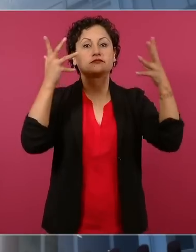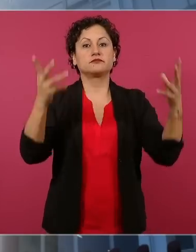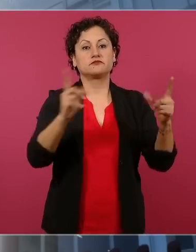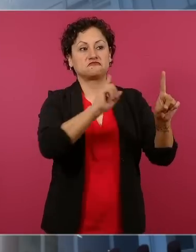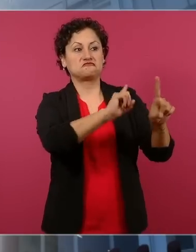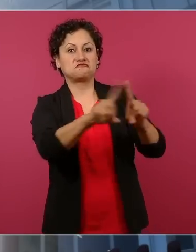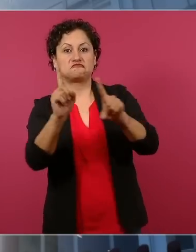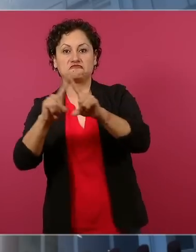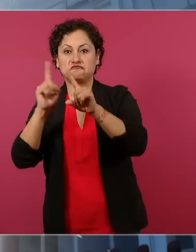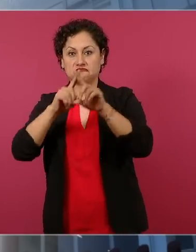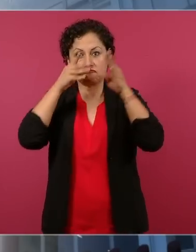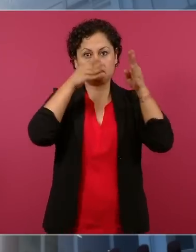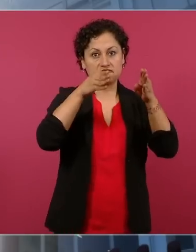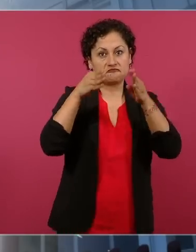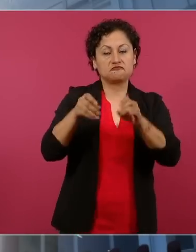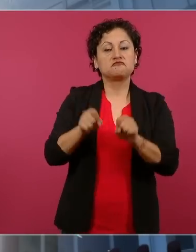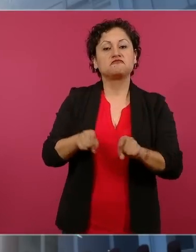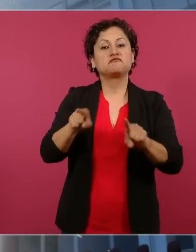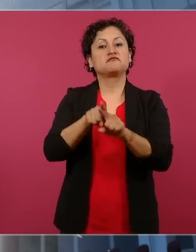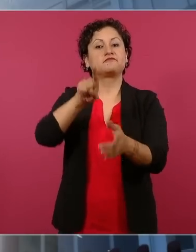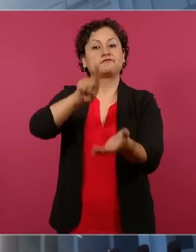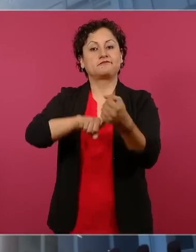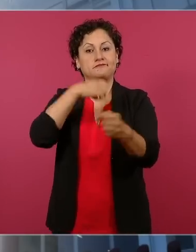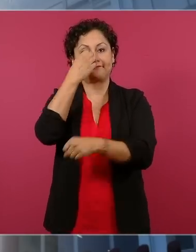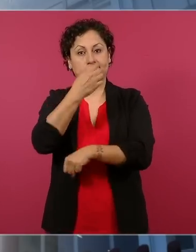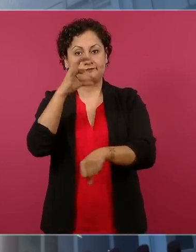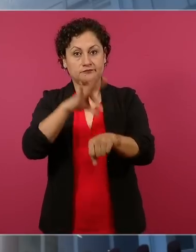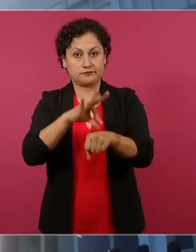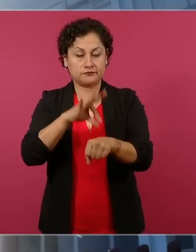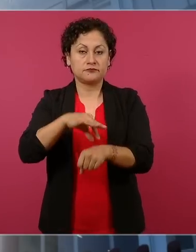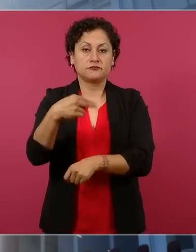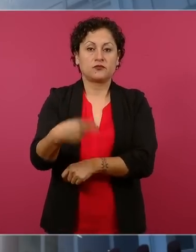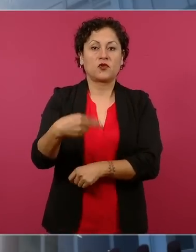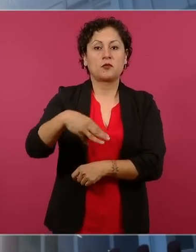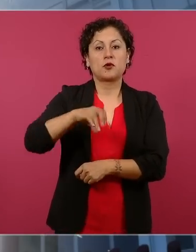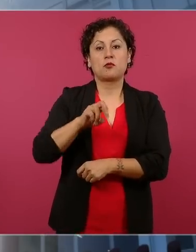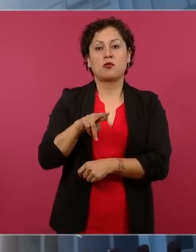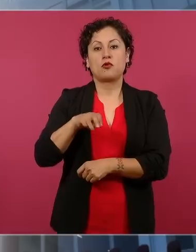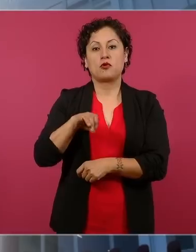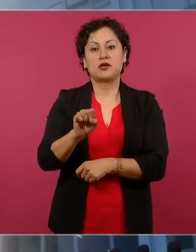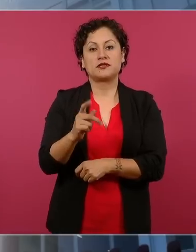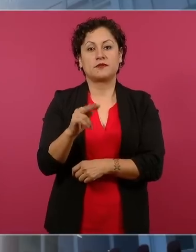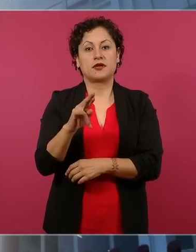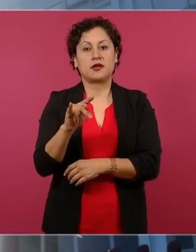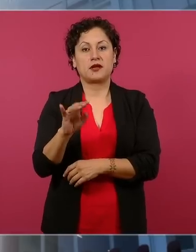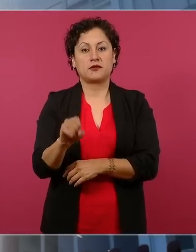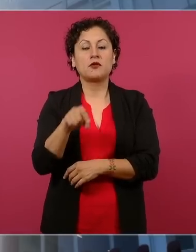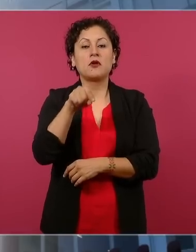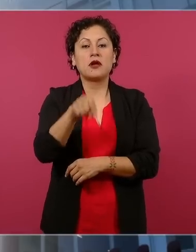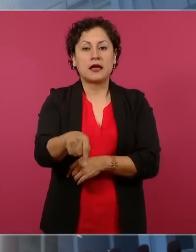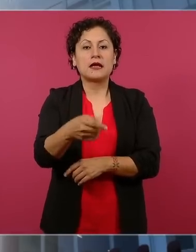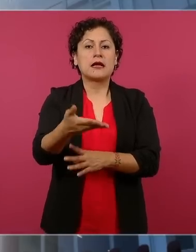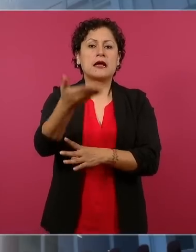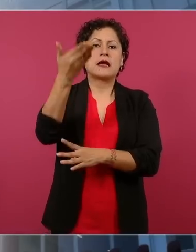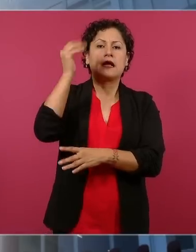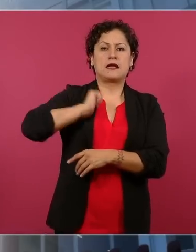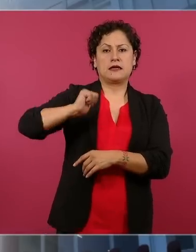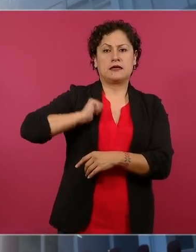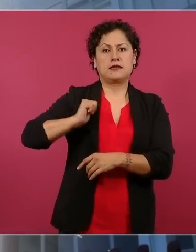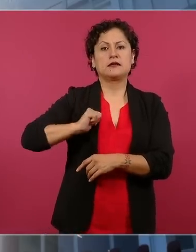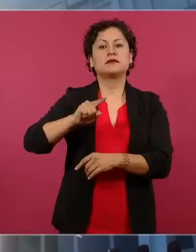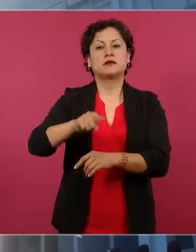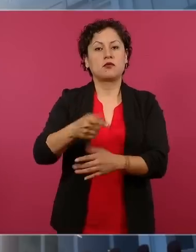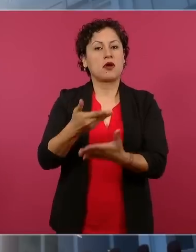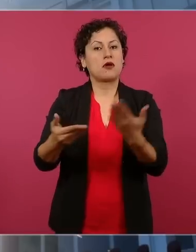capacidad de formación de médicos especialistas, el Hospital General Morones Prieto, una obra de sustitución de ese antiguo hospital. Fue una inversión